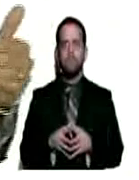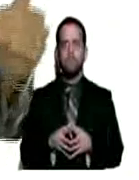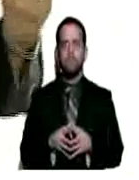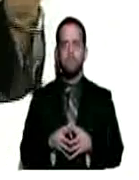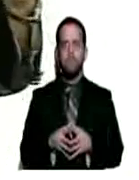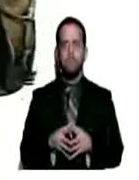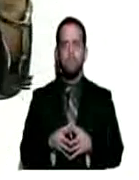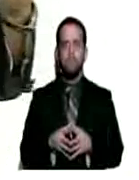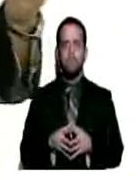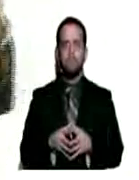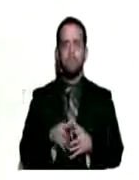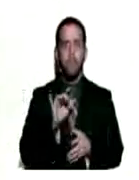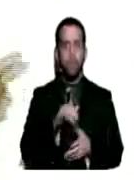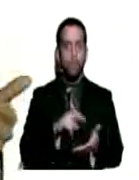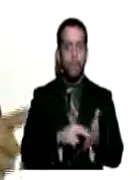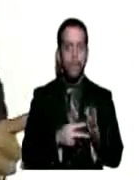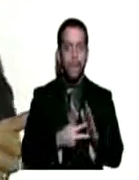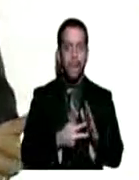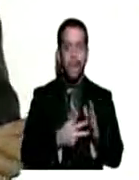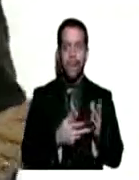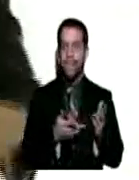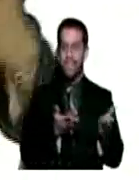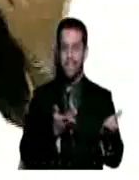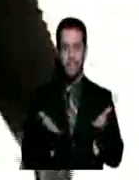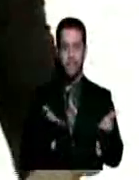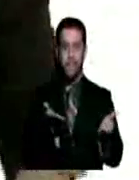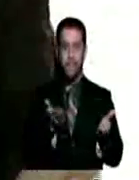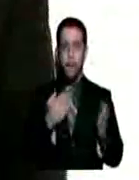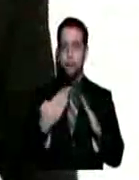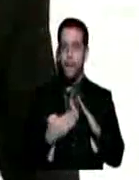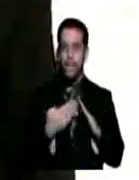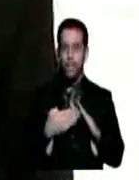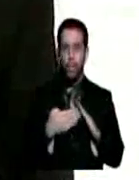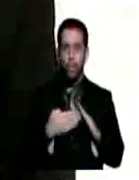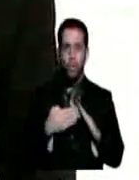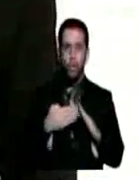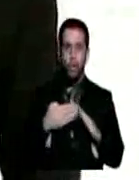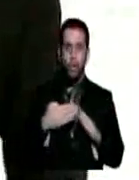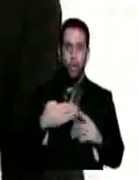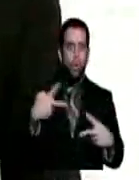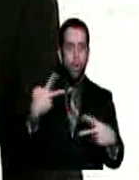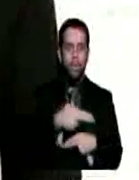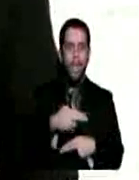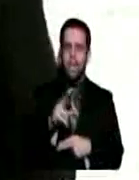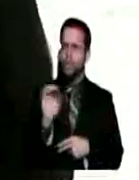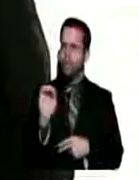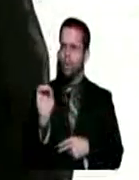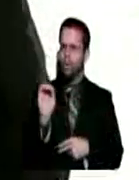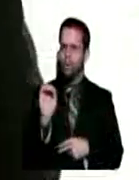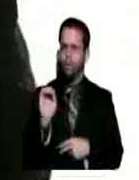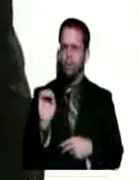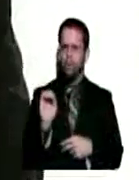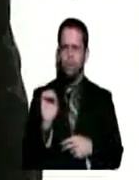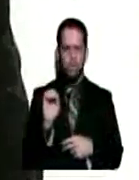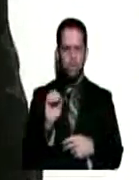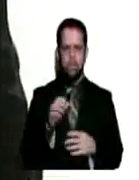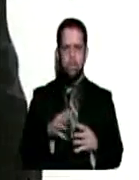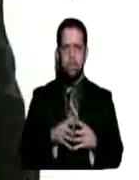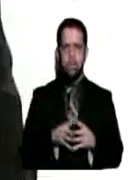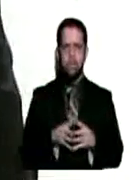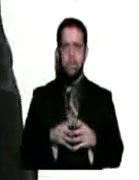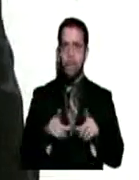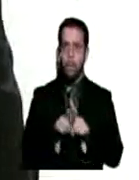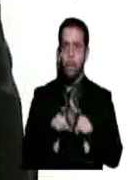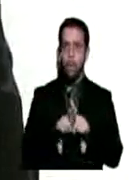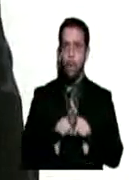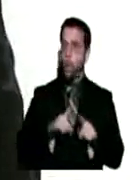cortar servicios básicos que son necesarios, y eso no es razonable. Tampoco recomiendo que